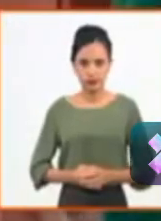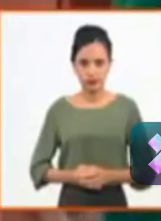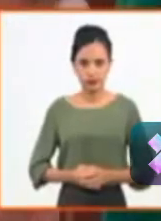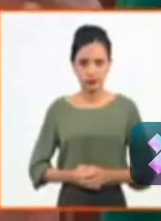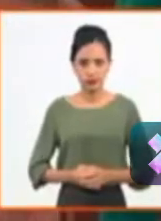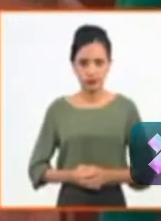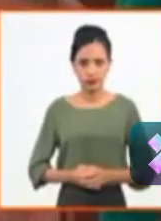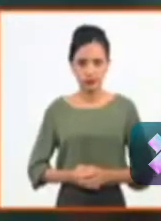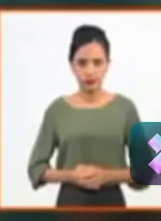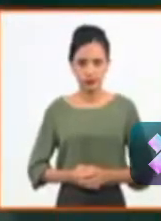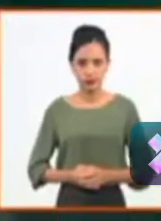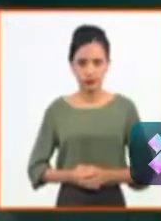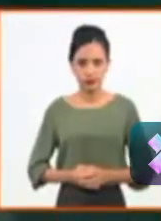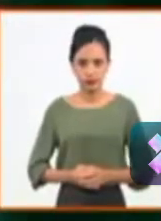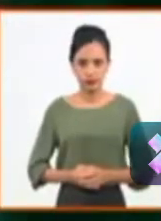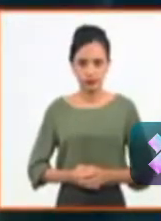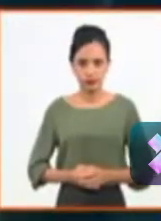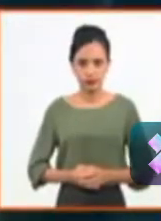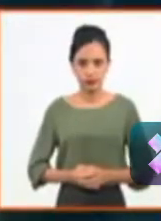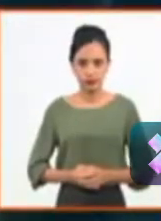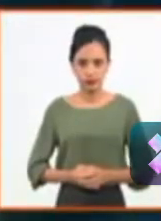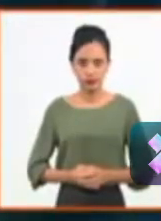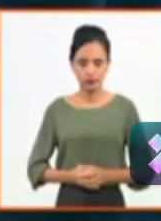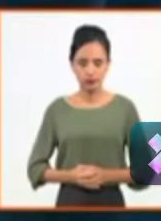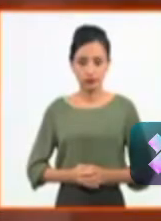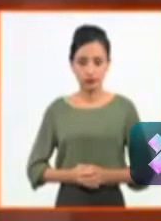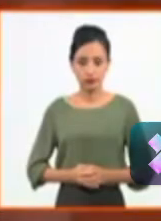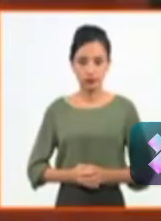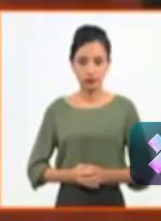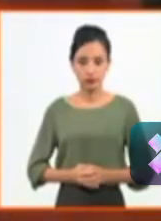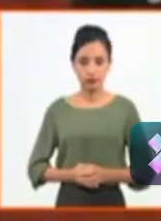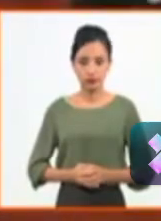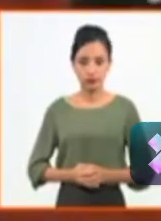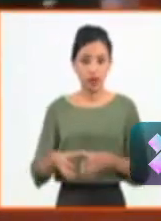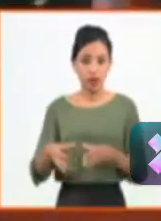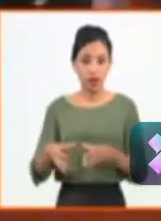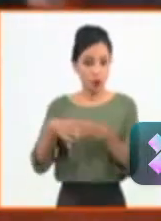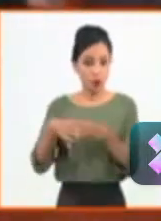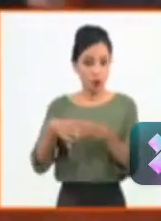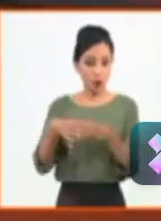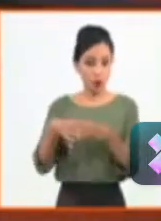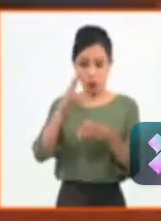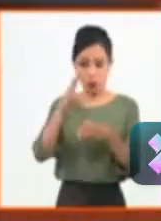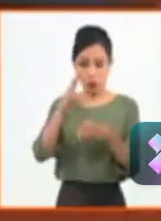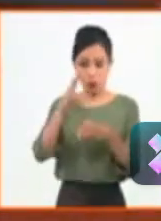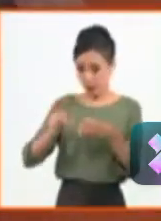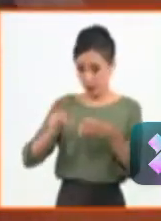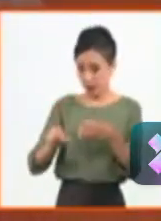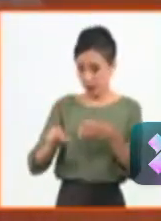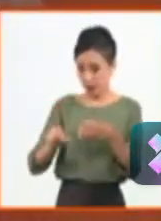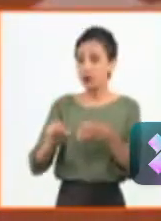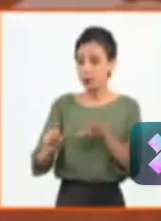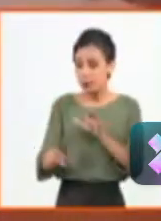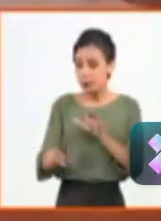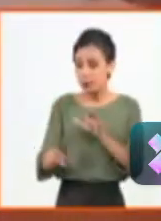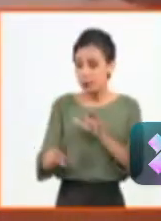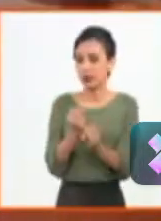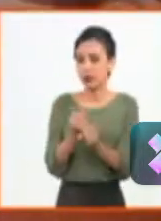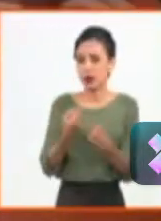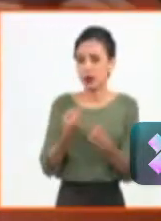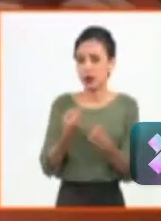Se incorporaron con nosotros un grupo de médicos que hoy todavía se están incorporando en la provincia, médicos, neonatólogos,